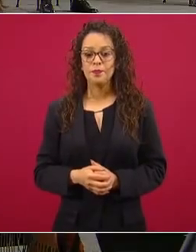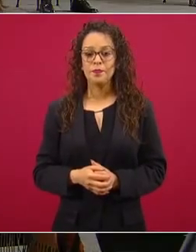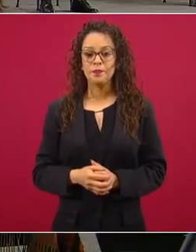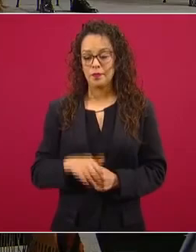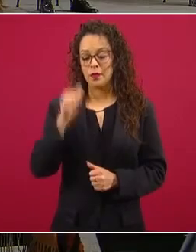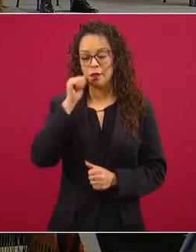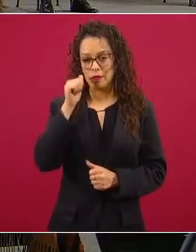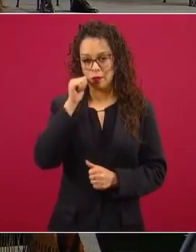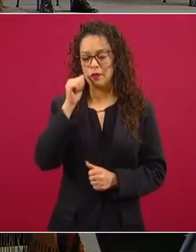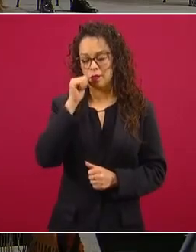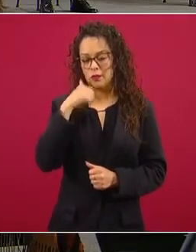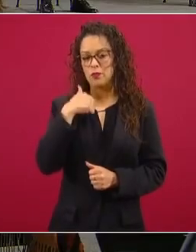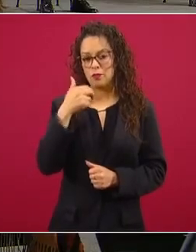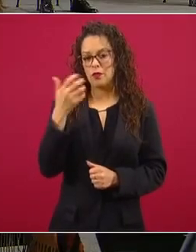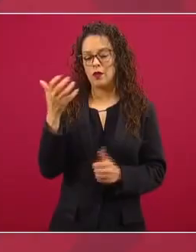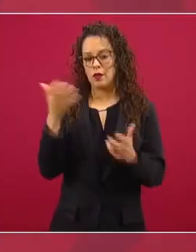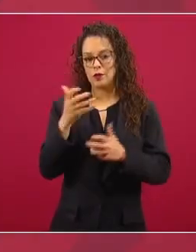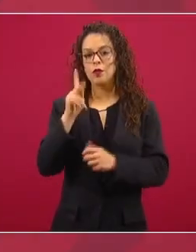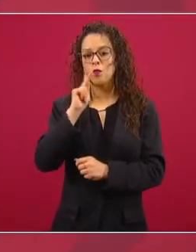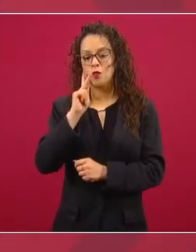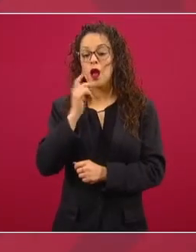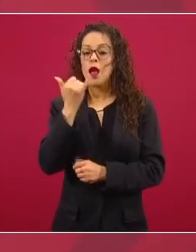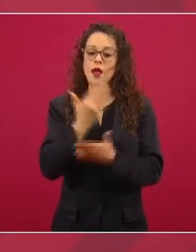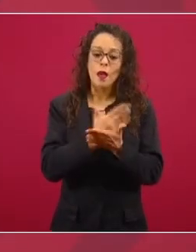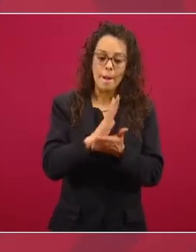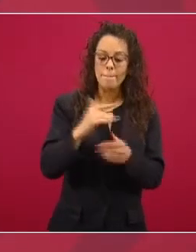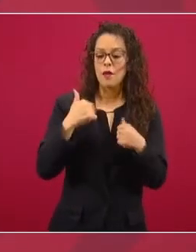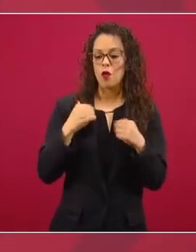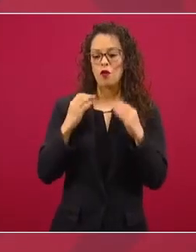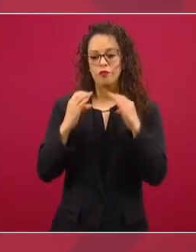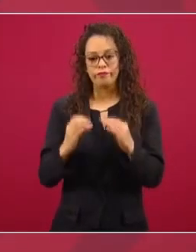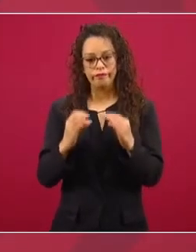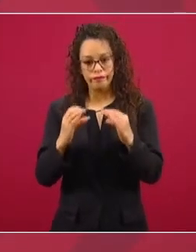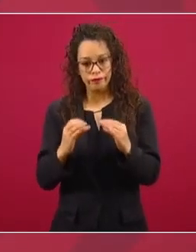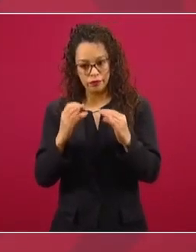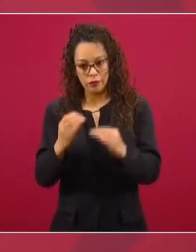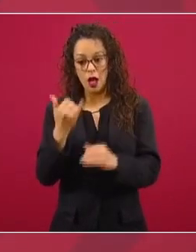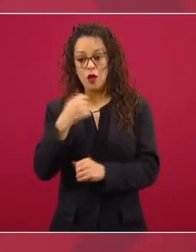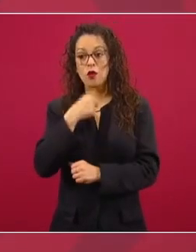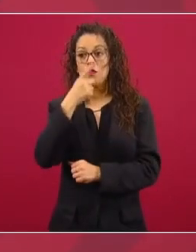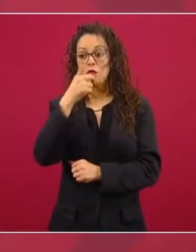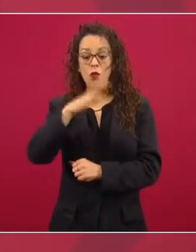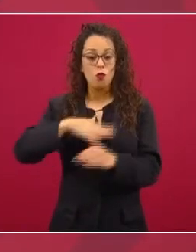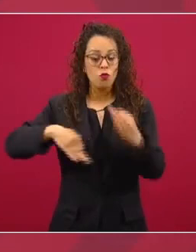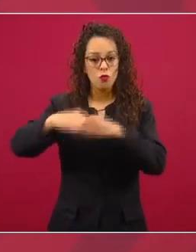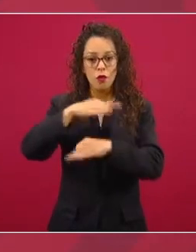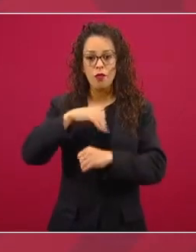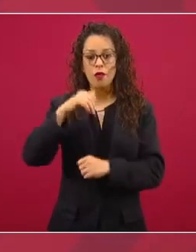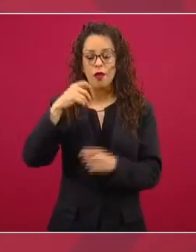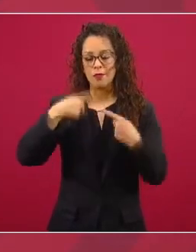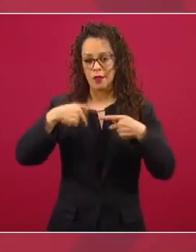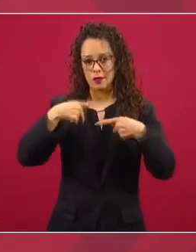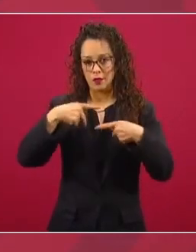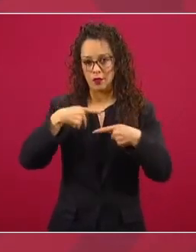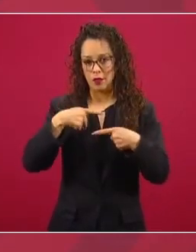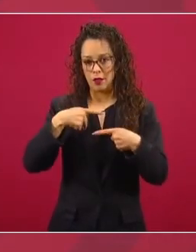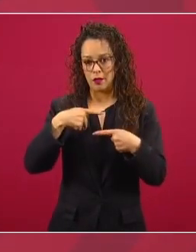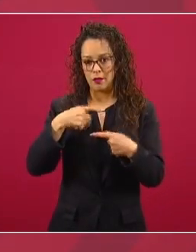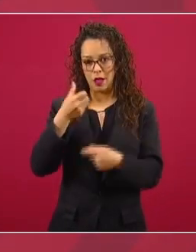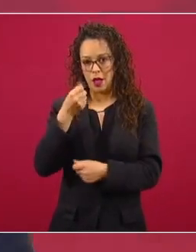y me cuido, y le diría a toda la gente, como siempre, que no debemos